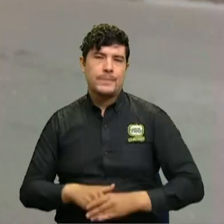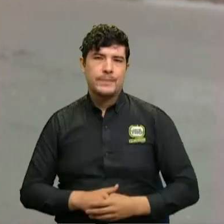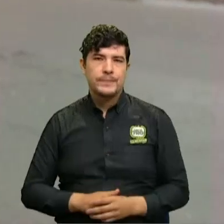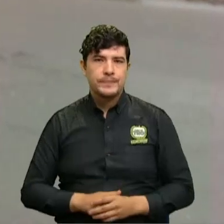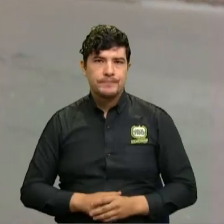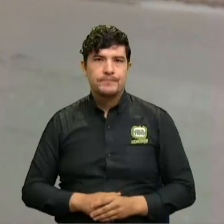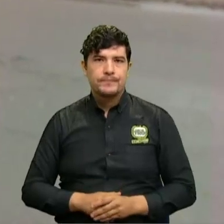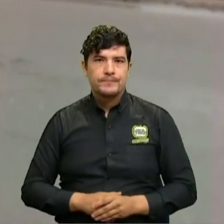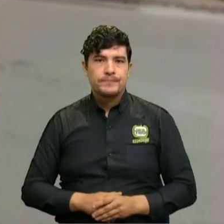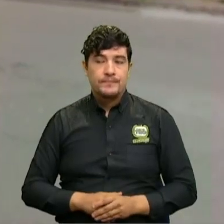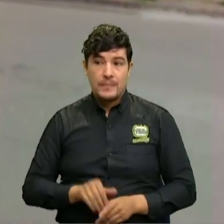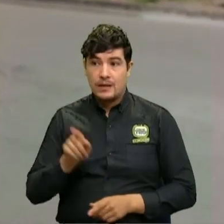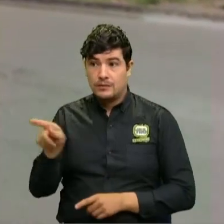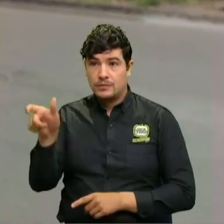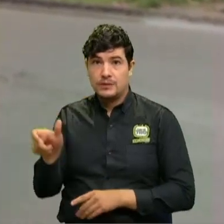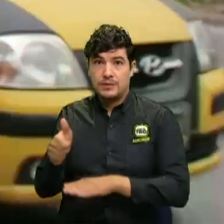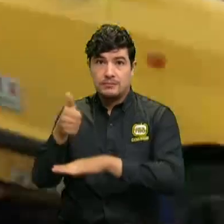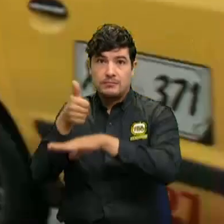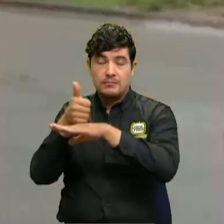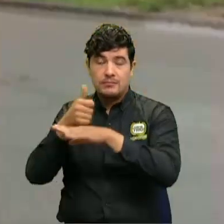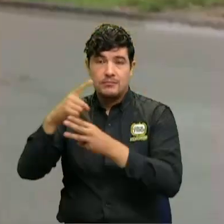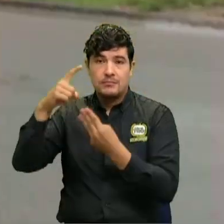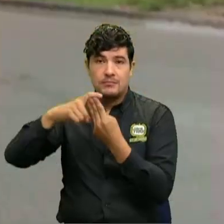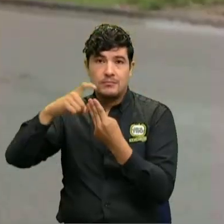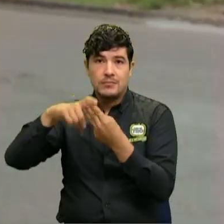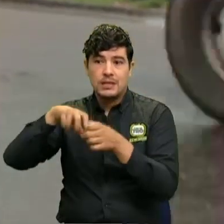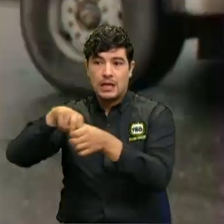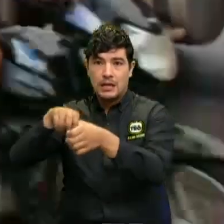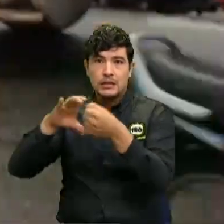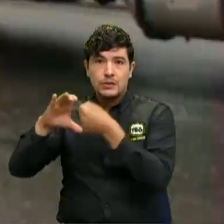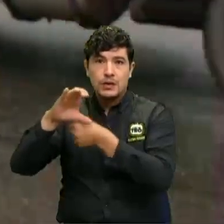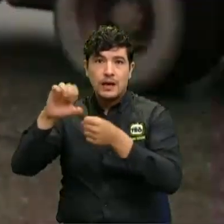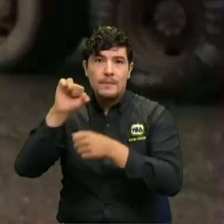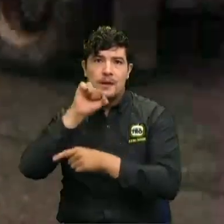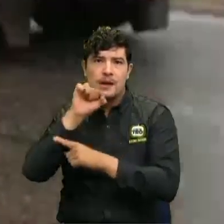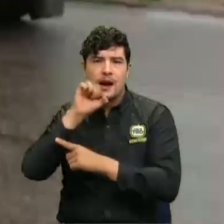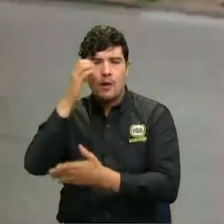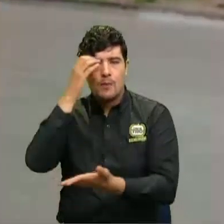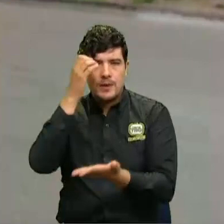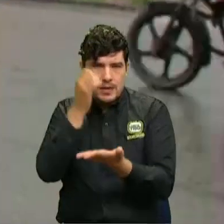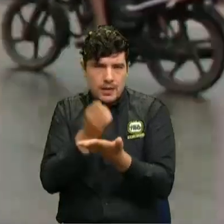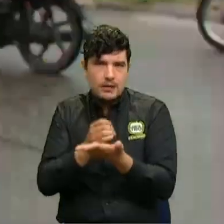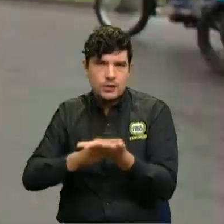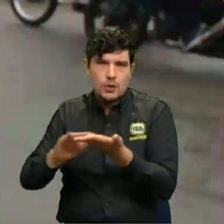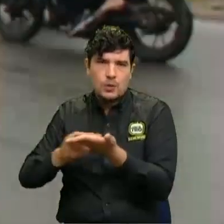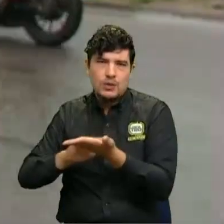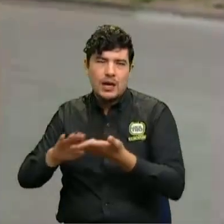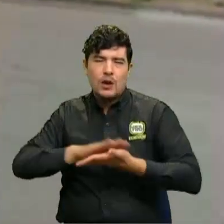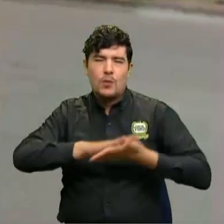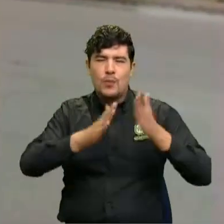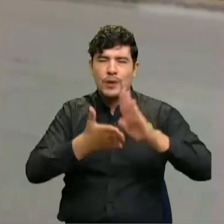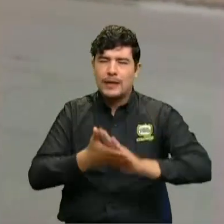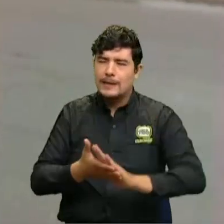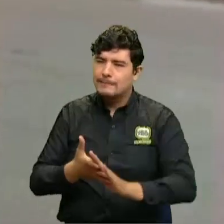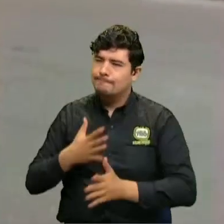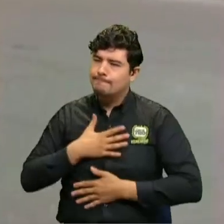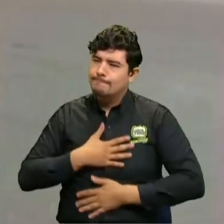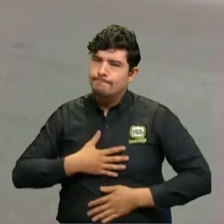Bueno, muy bien, ahí estaban las declaraciones de la Inspección de Tránsito y Transporte de Barranca Bermeja frente a este caso, donde la comunidad realmente espera una